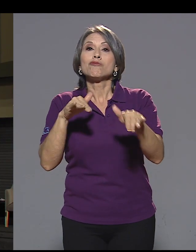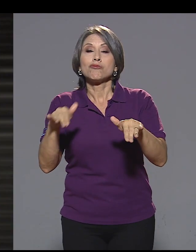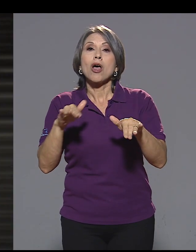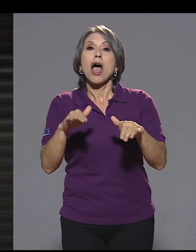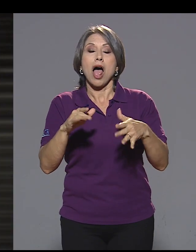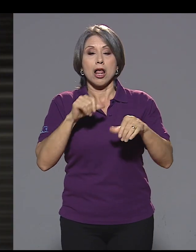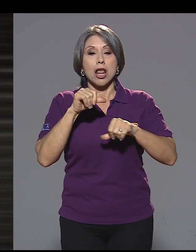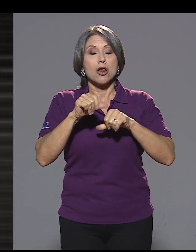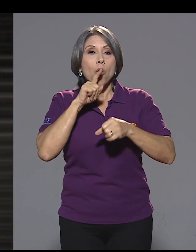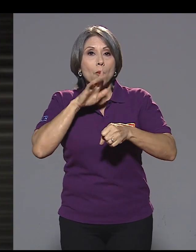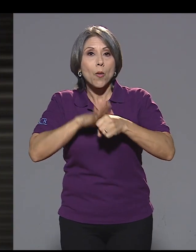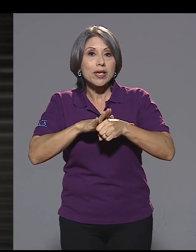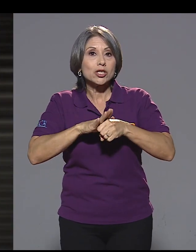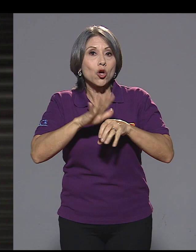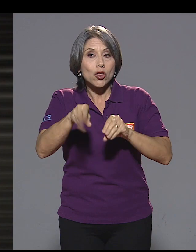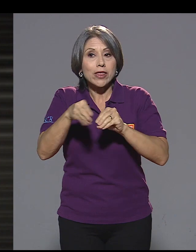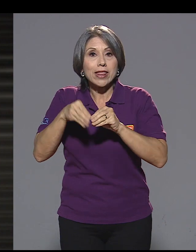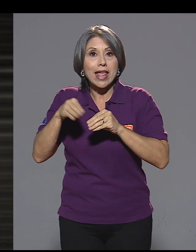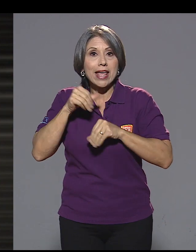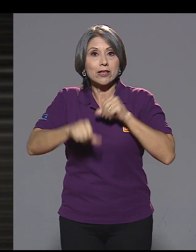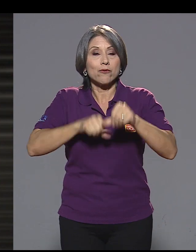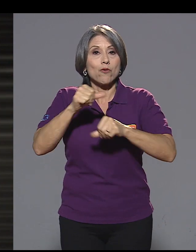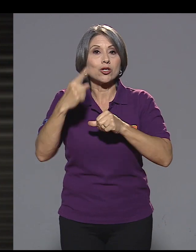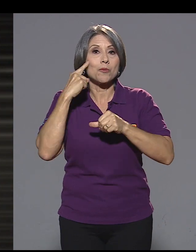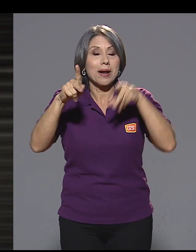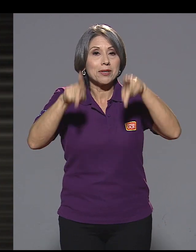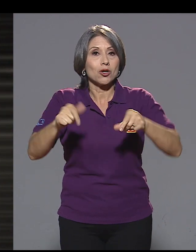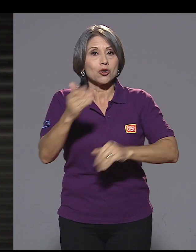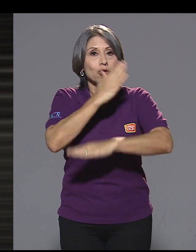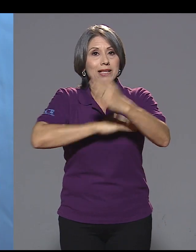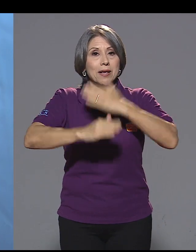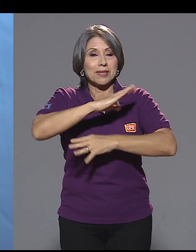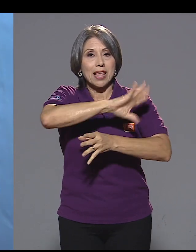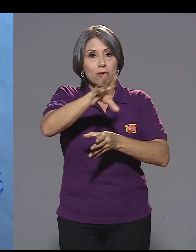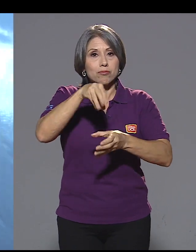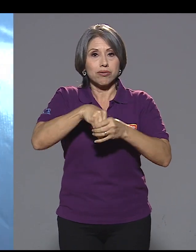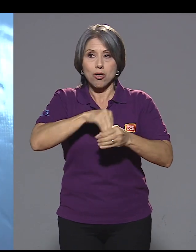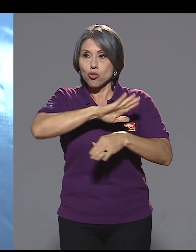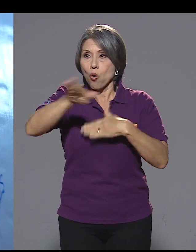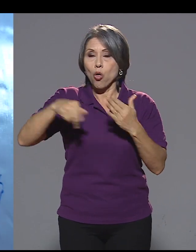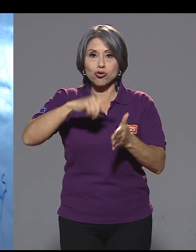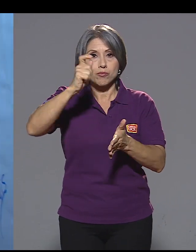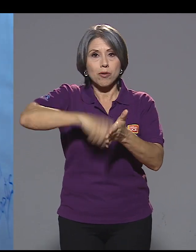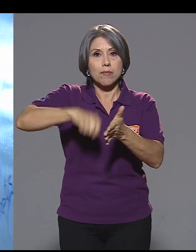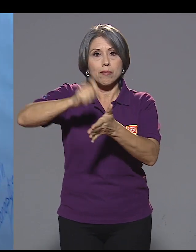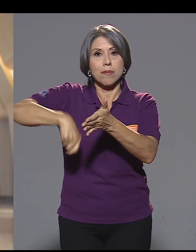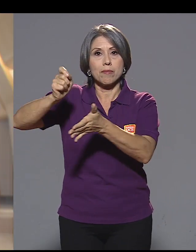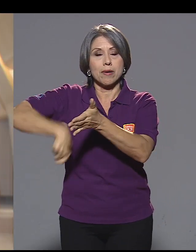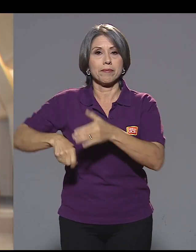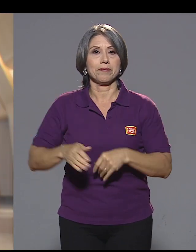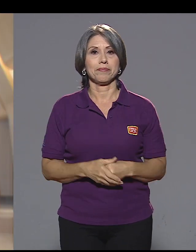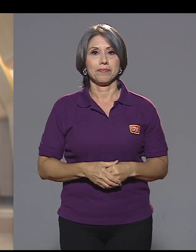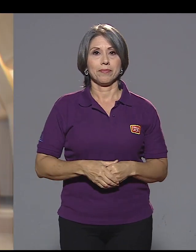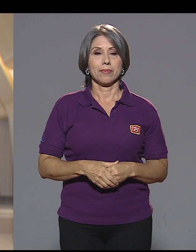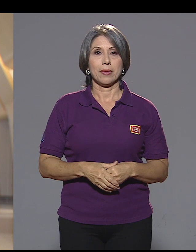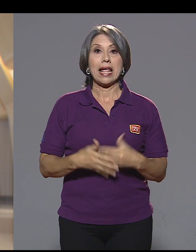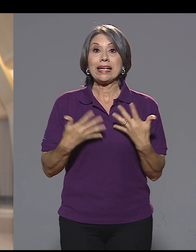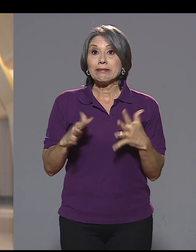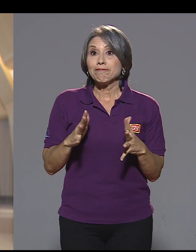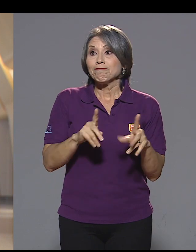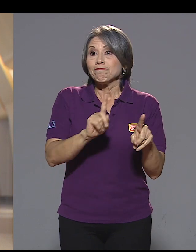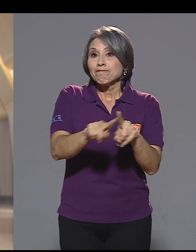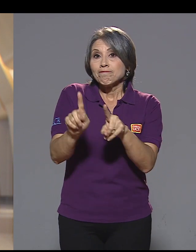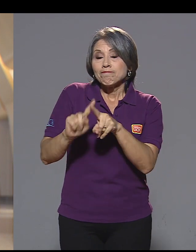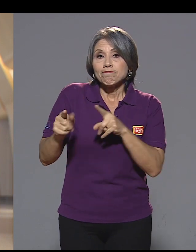sumar esfuerzos en pro de la inclusión de las personas con discapacidad. Las empresas inclusive poco